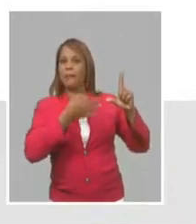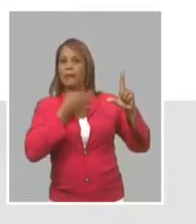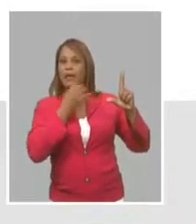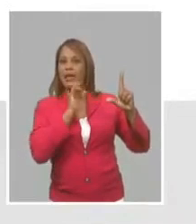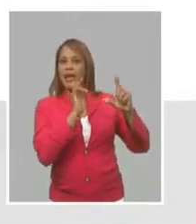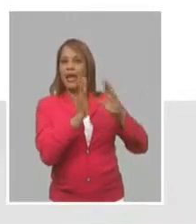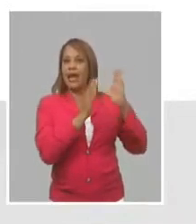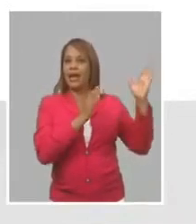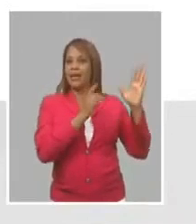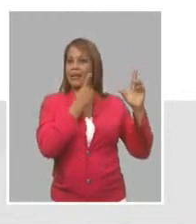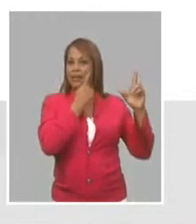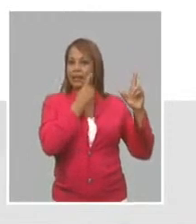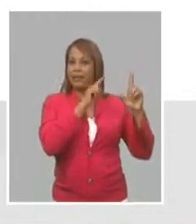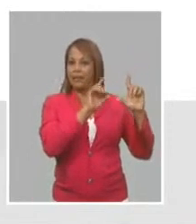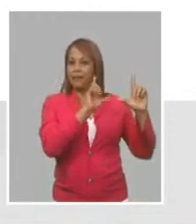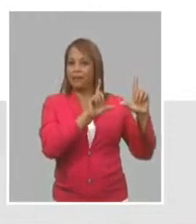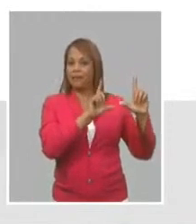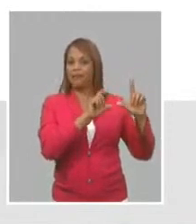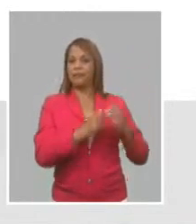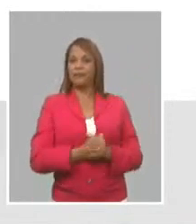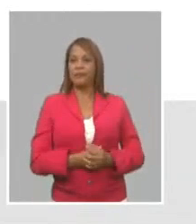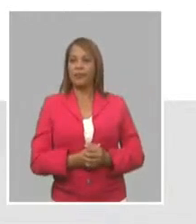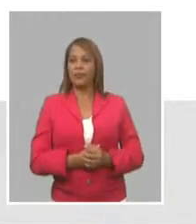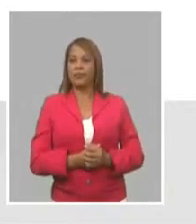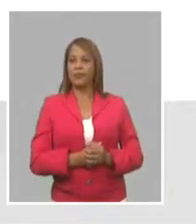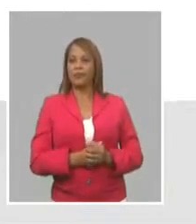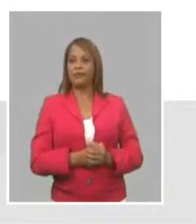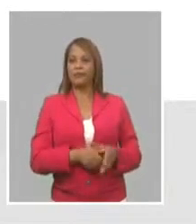la izquierda, mirándolo yo de frente, cómo estoy.